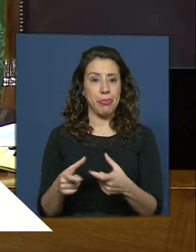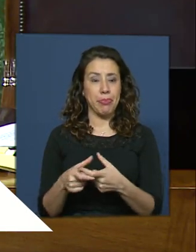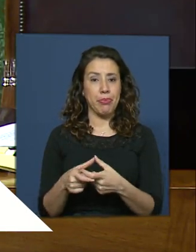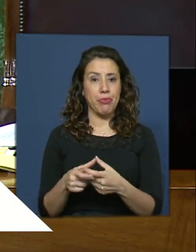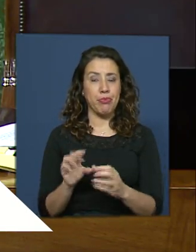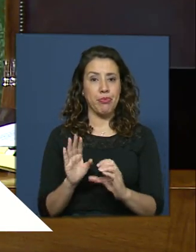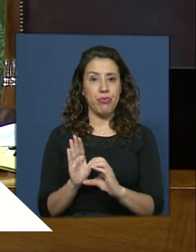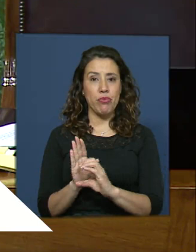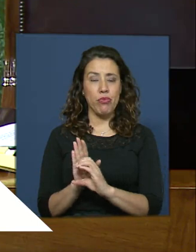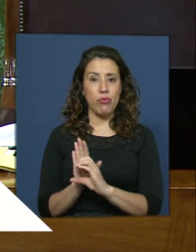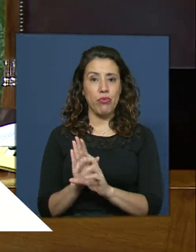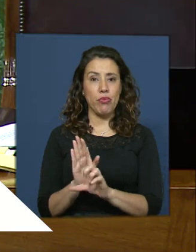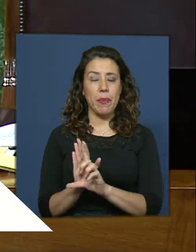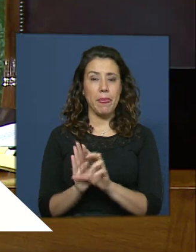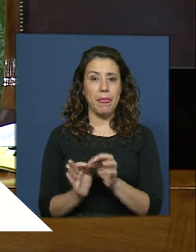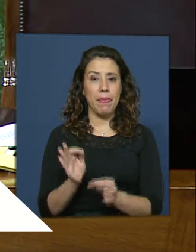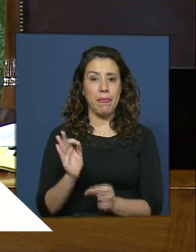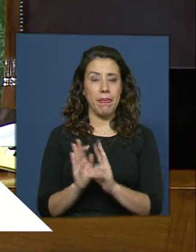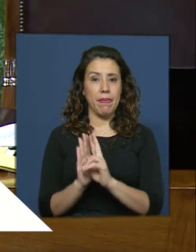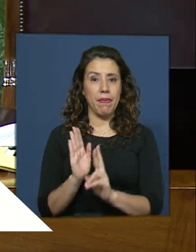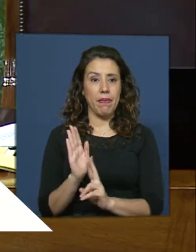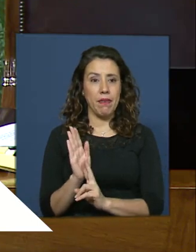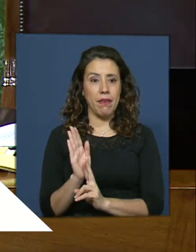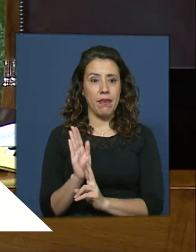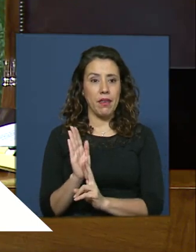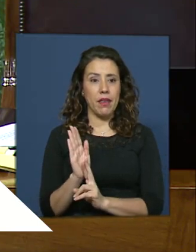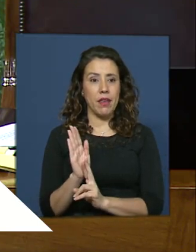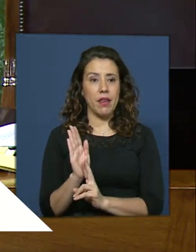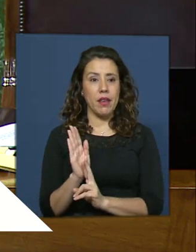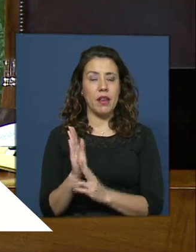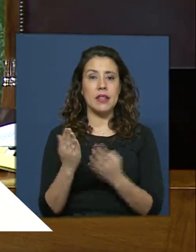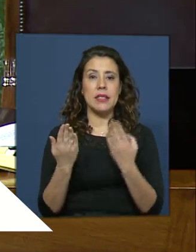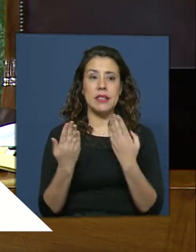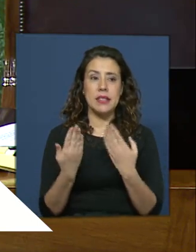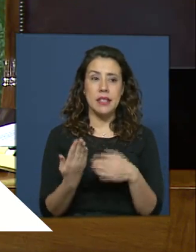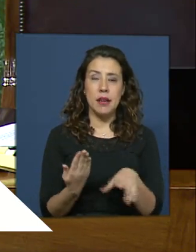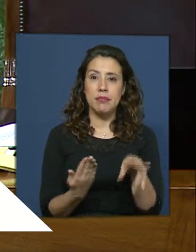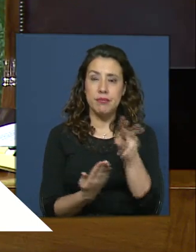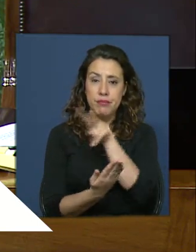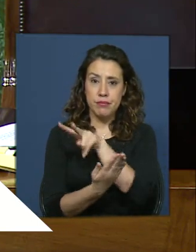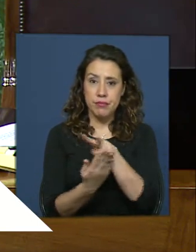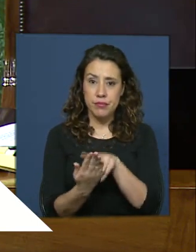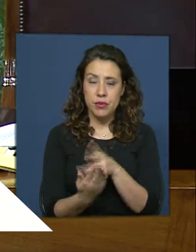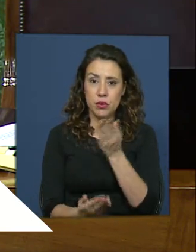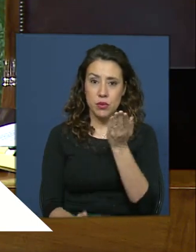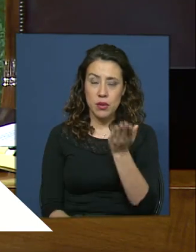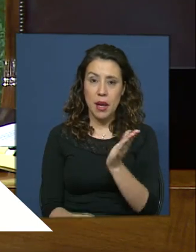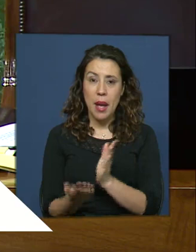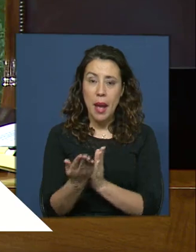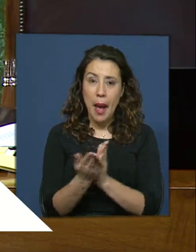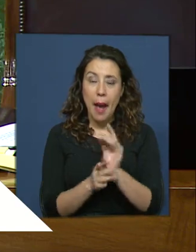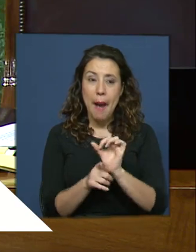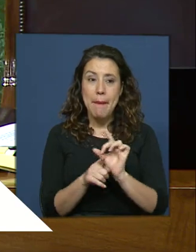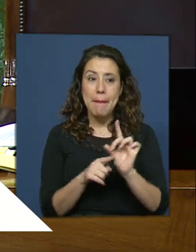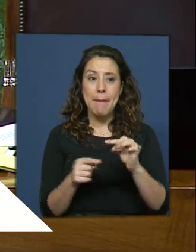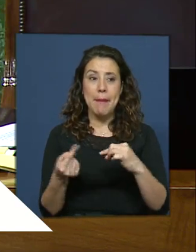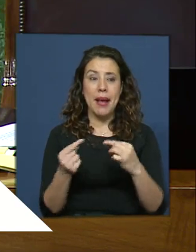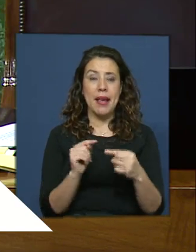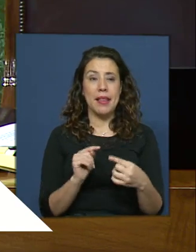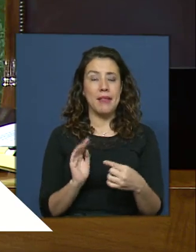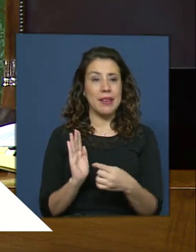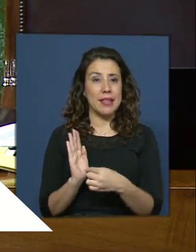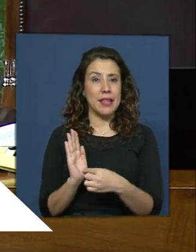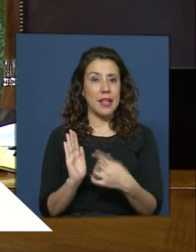de Constitución, Legislación y Justicia y Reglamento que se ha rendido de parte suya. Iniciando entonces el debate de